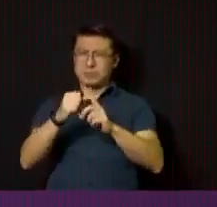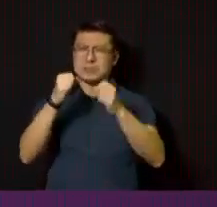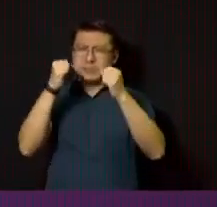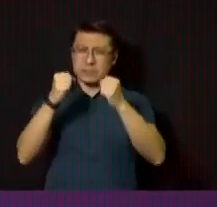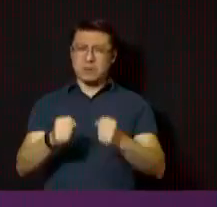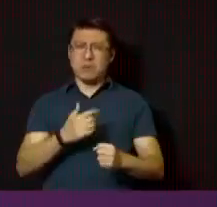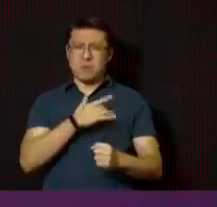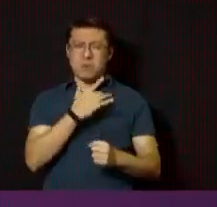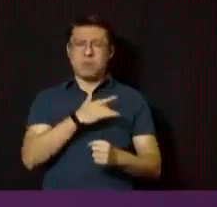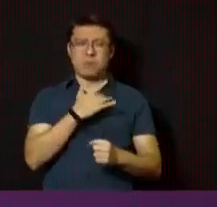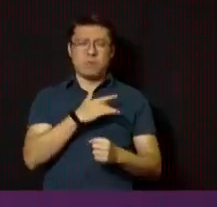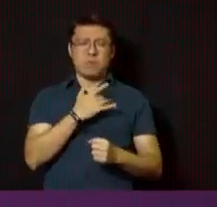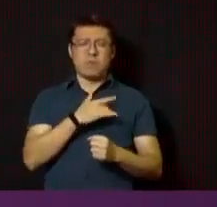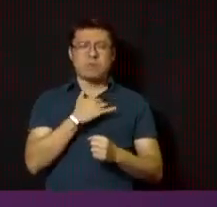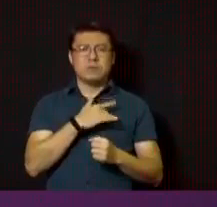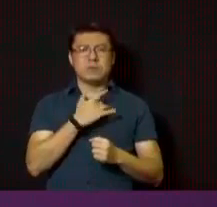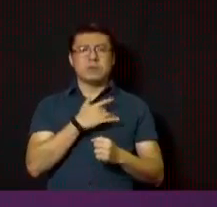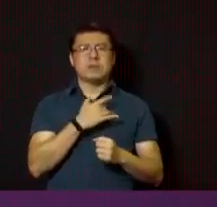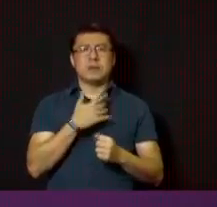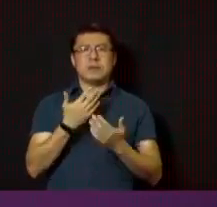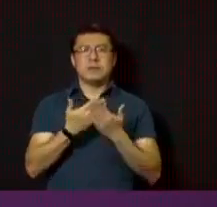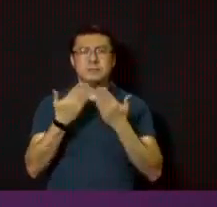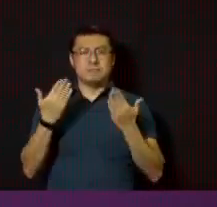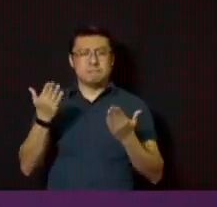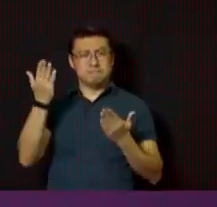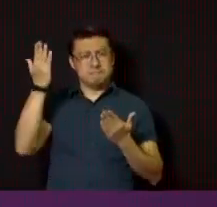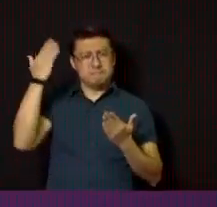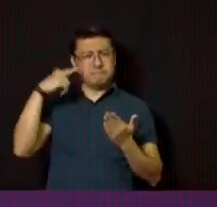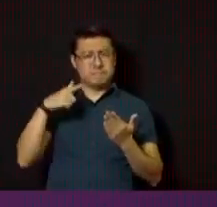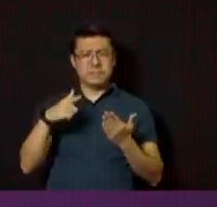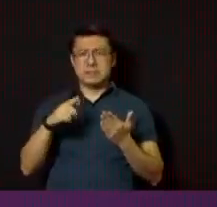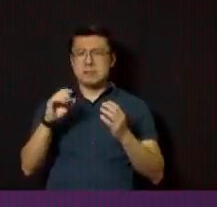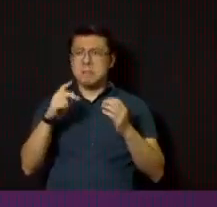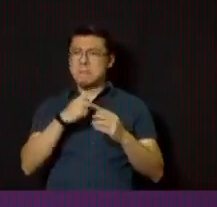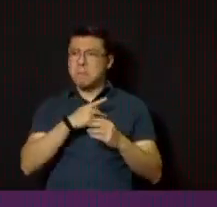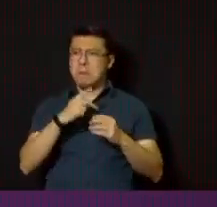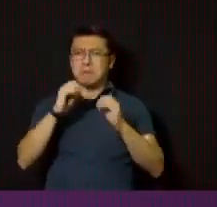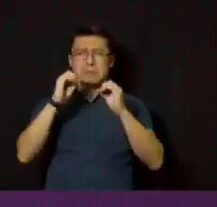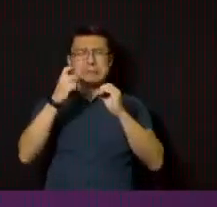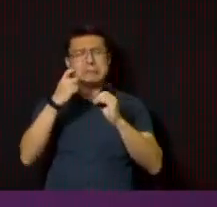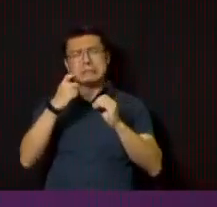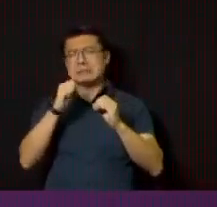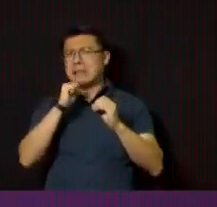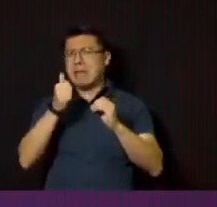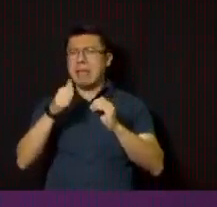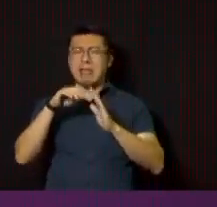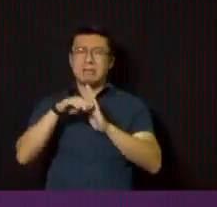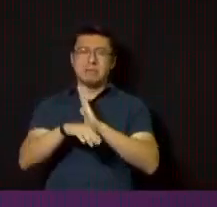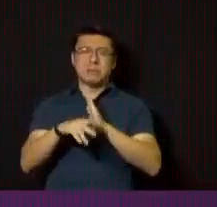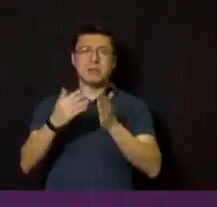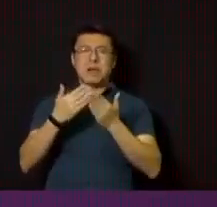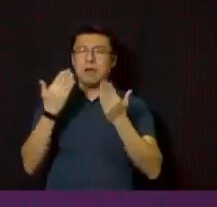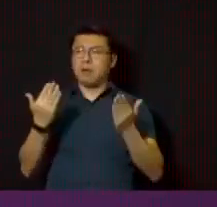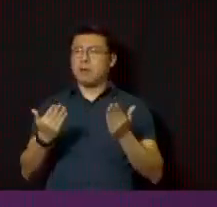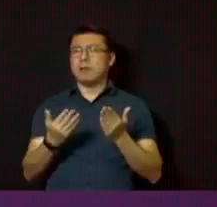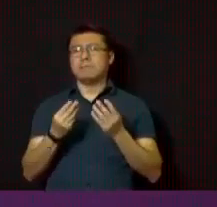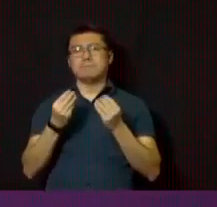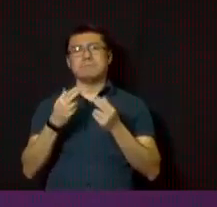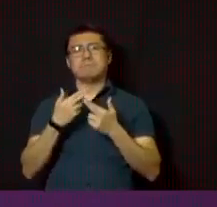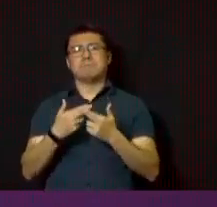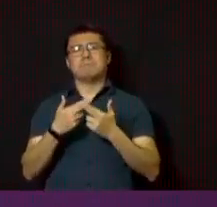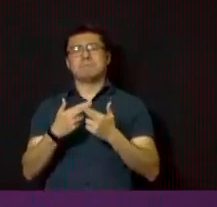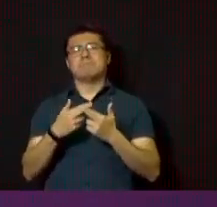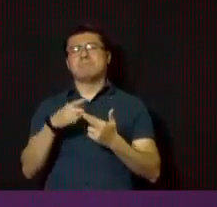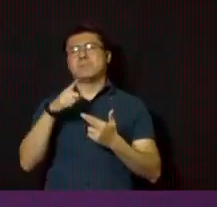ya tuviste esta transformación de no tener nada a tener todo lo que tienes, que hacia dónde apuntas, Jacinto? Me